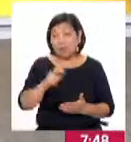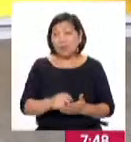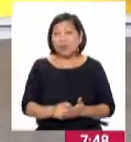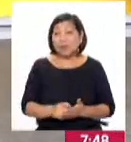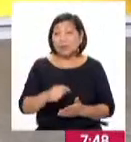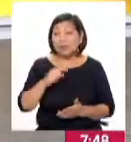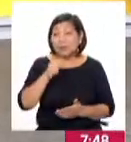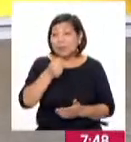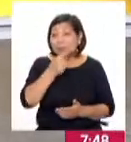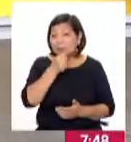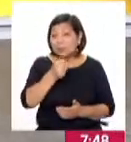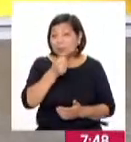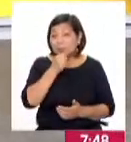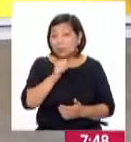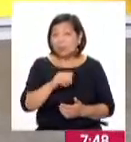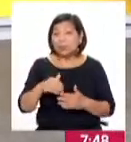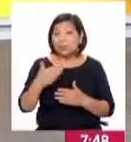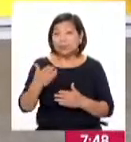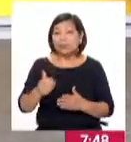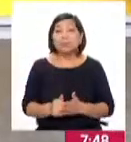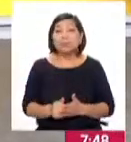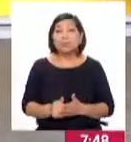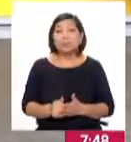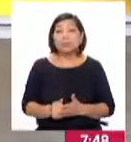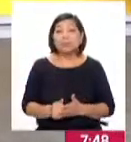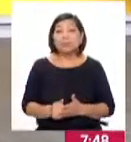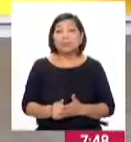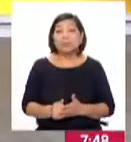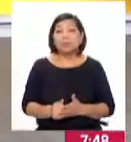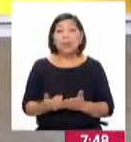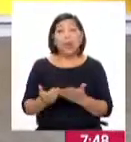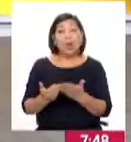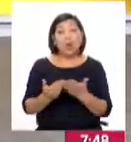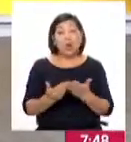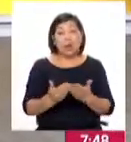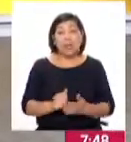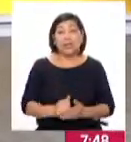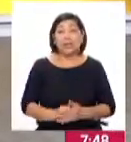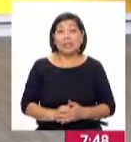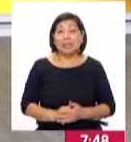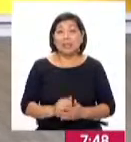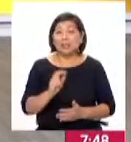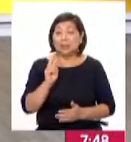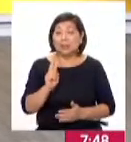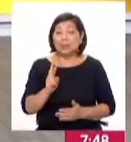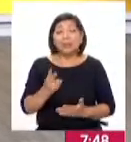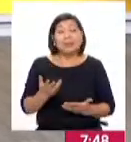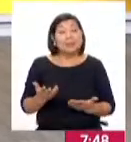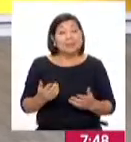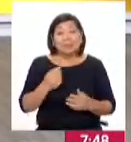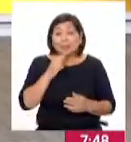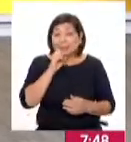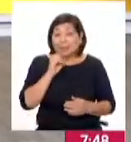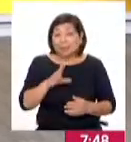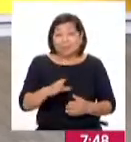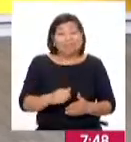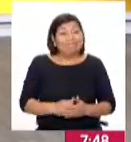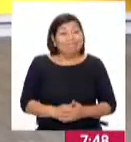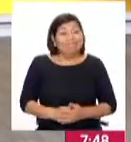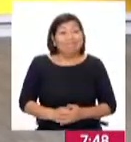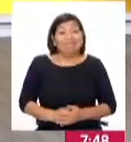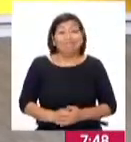Román y un reporte exteriores de un centro educativo no como lo como lo mencionábamos en realidad